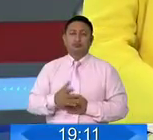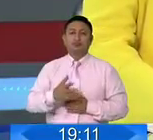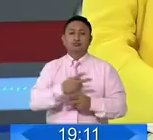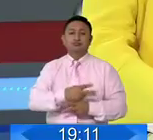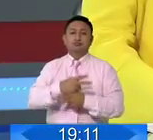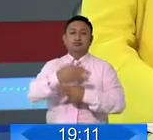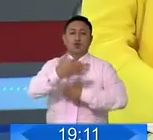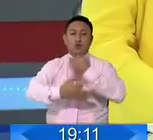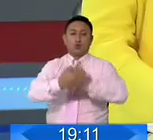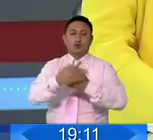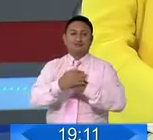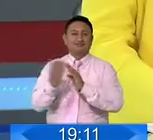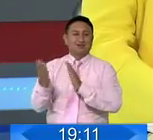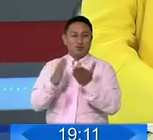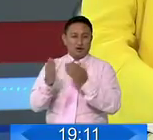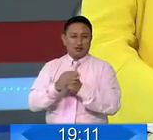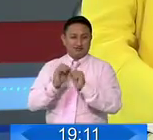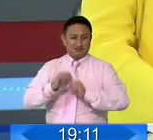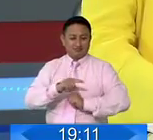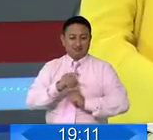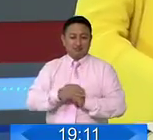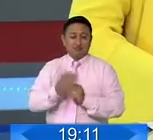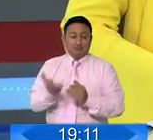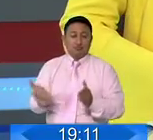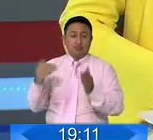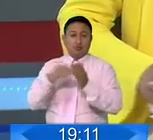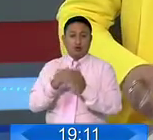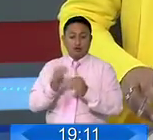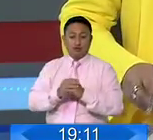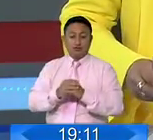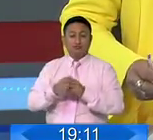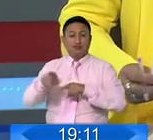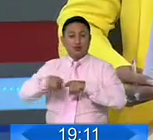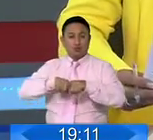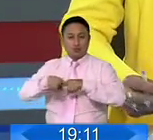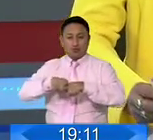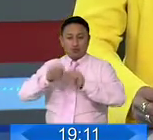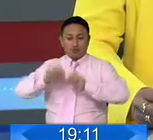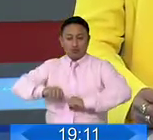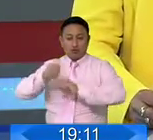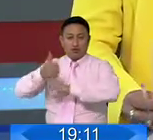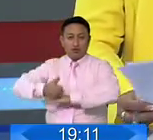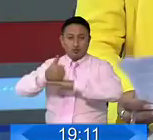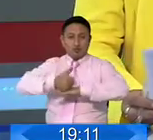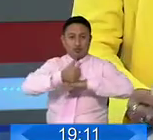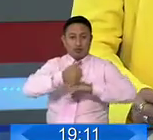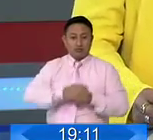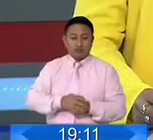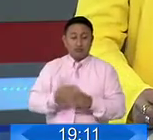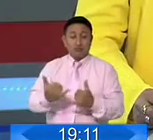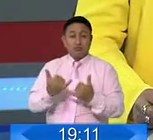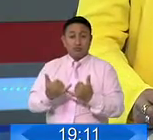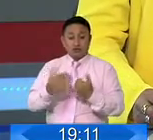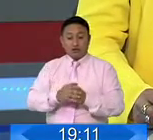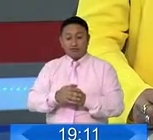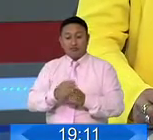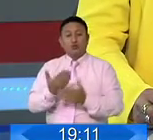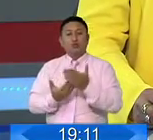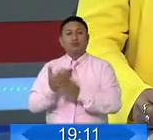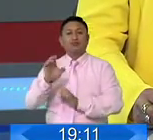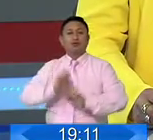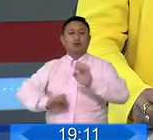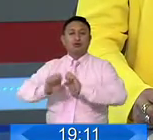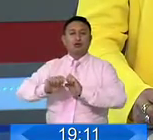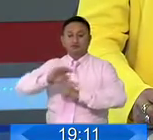de la Judicatura Transitorio anunció que retomará el concurso para acceder a carreras de justicia al tiempo que prepara la evaluación al